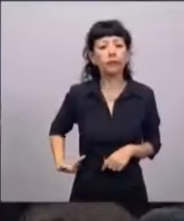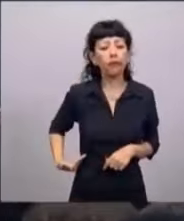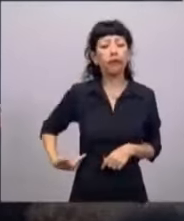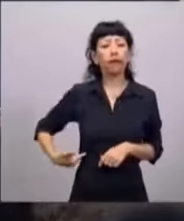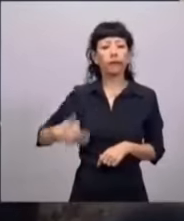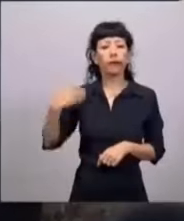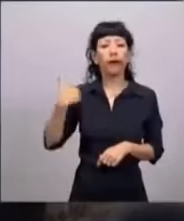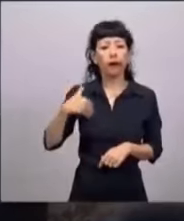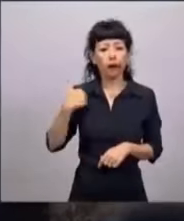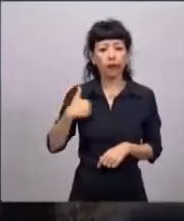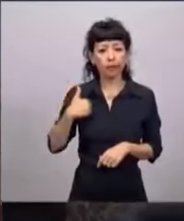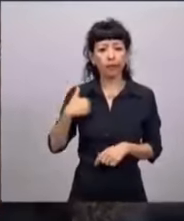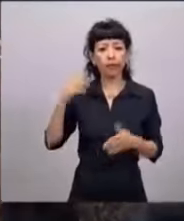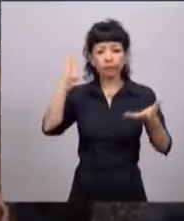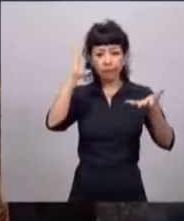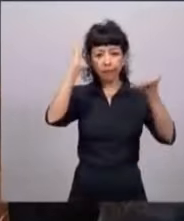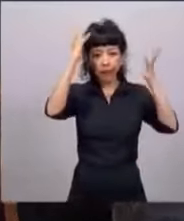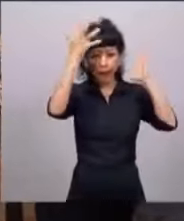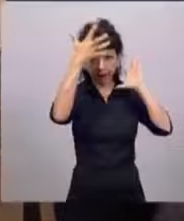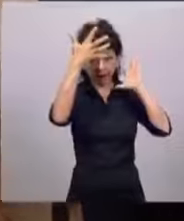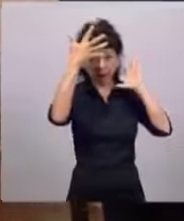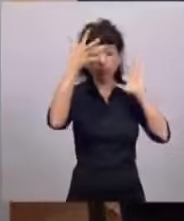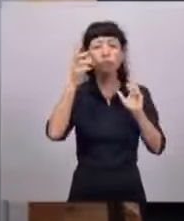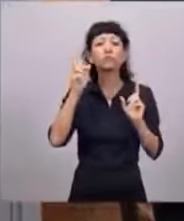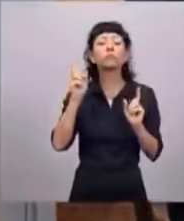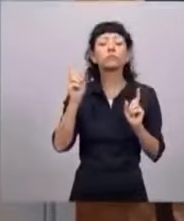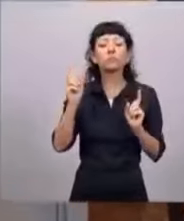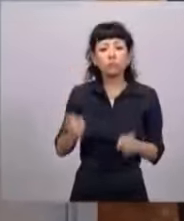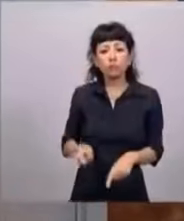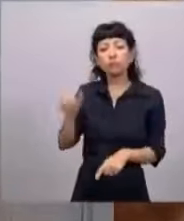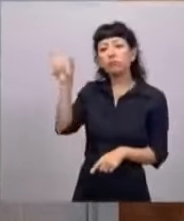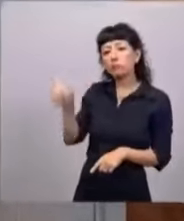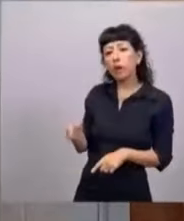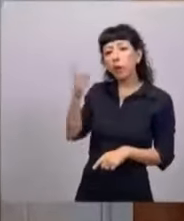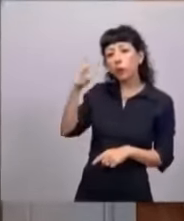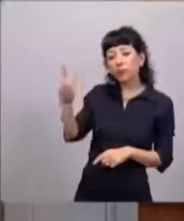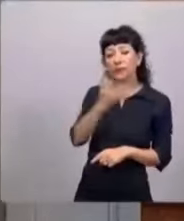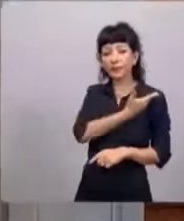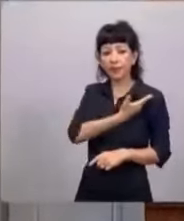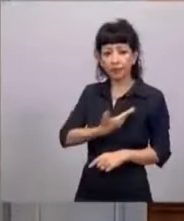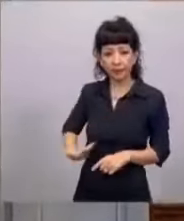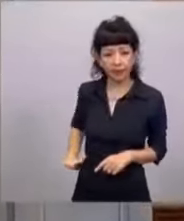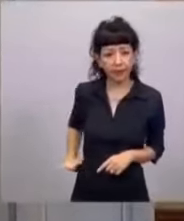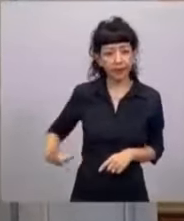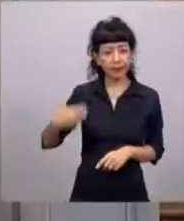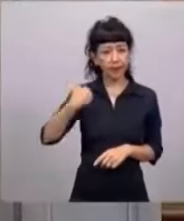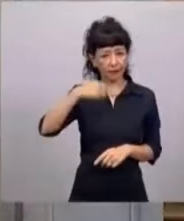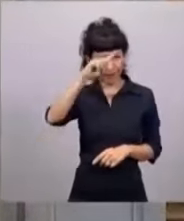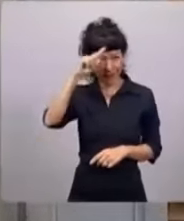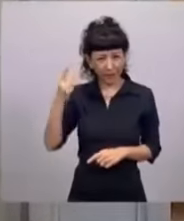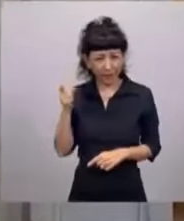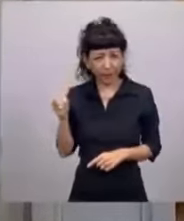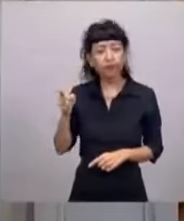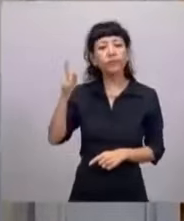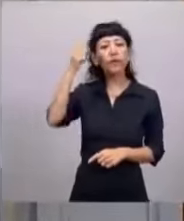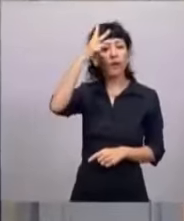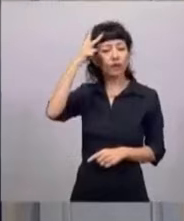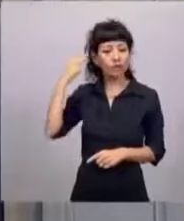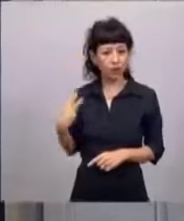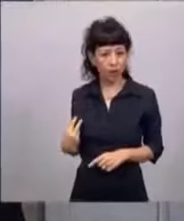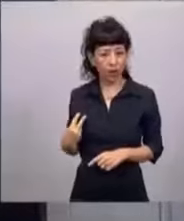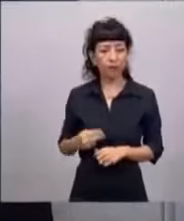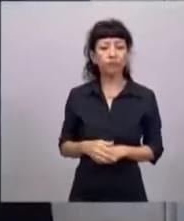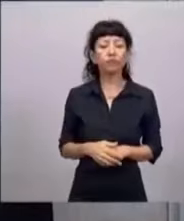Argentina, doctor Javier Milei, la señora Vicepresidente de la Nación Argentina, Victoria